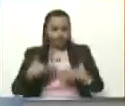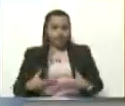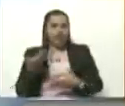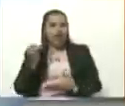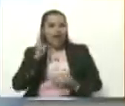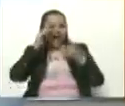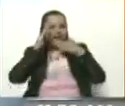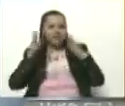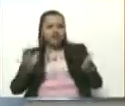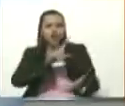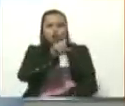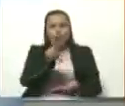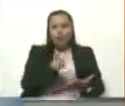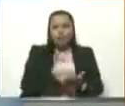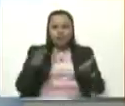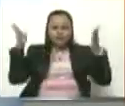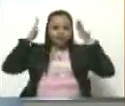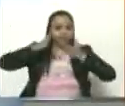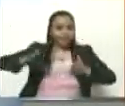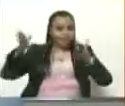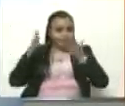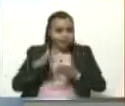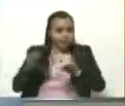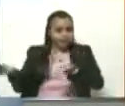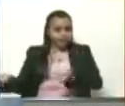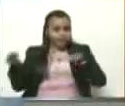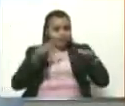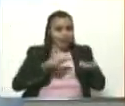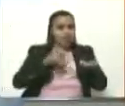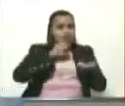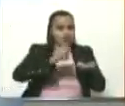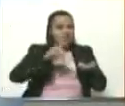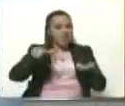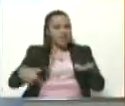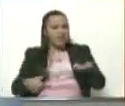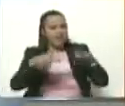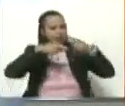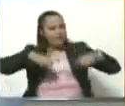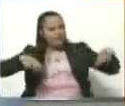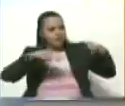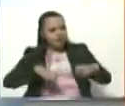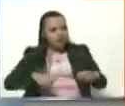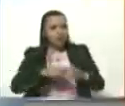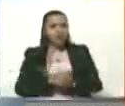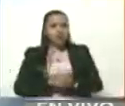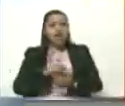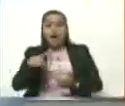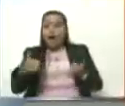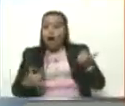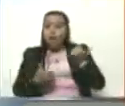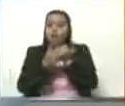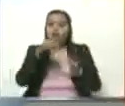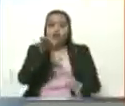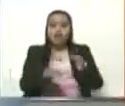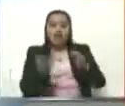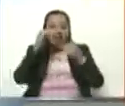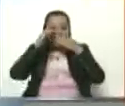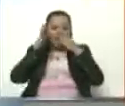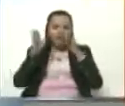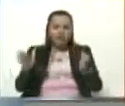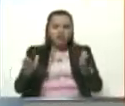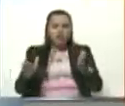una atención completa que incluye además de la recepción y tramitación de la denuncia apoyo jurídico y